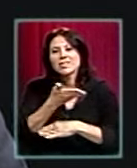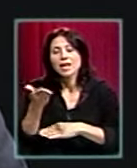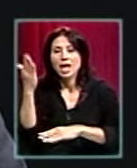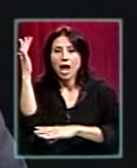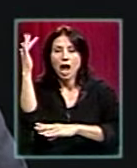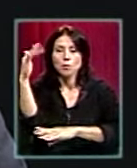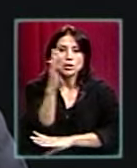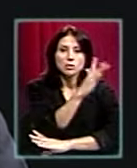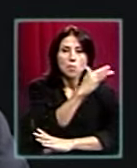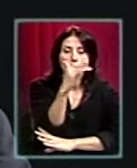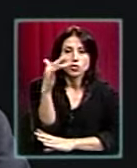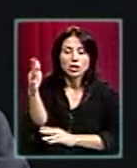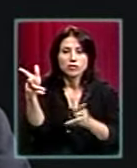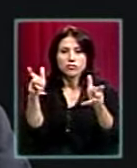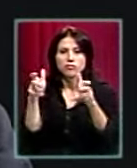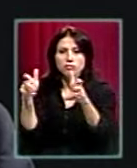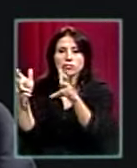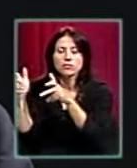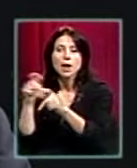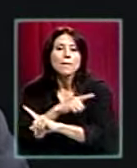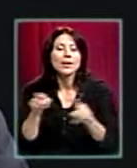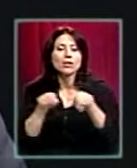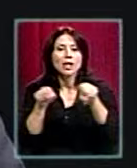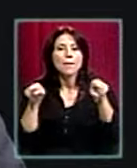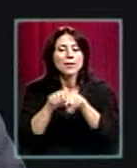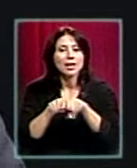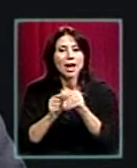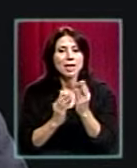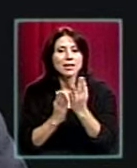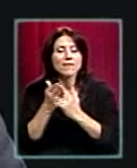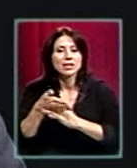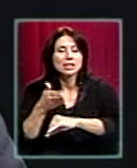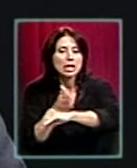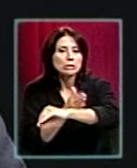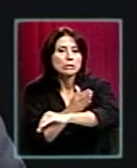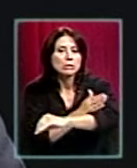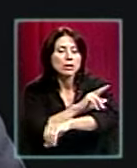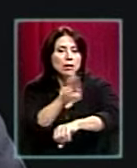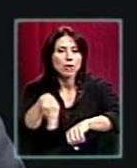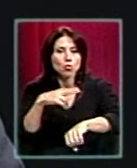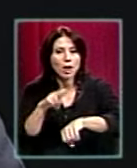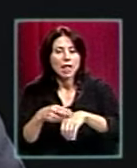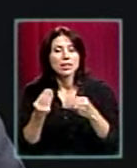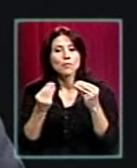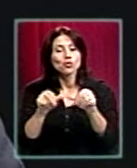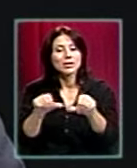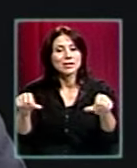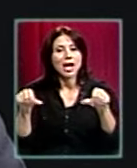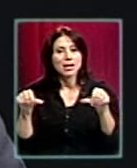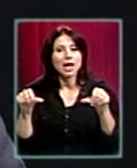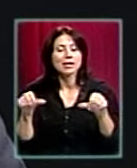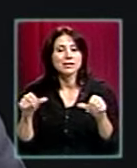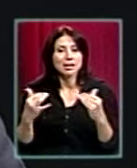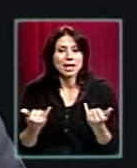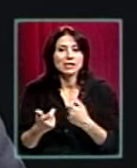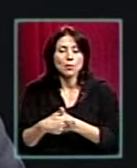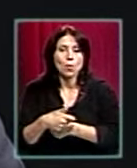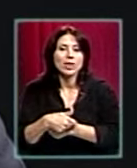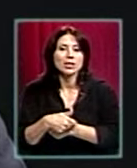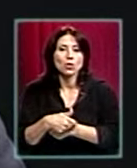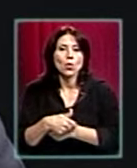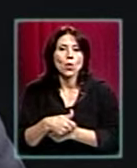nuestros bosques, pero igualmente a través de la regeneración natural de muchas áreas que están en este